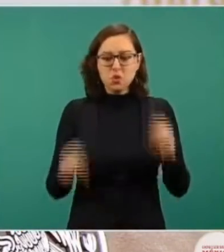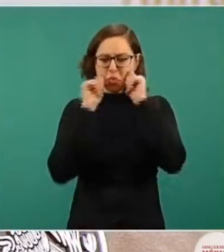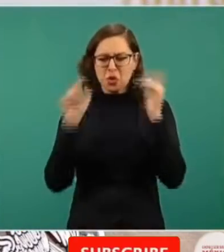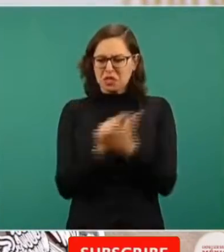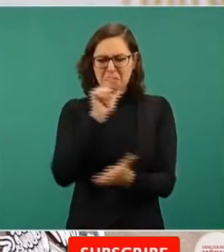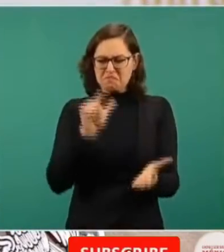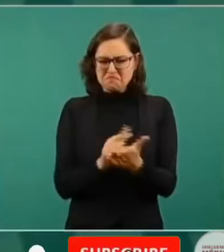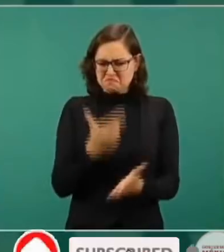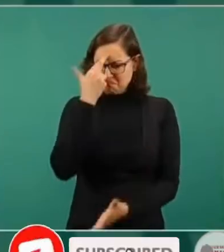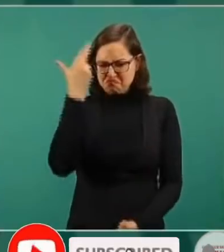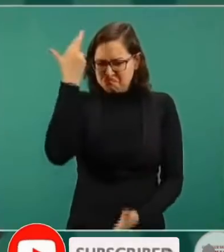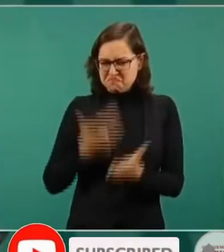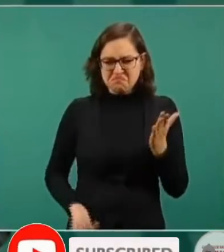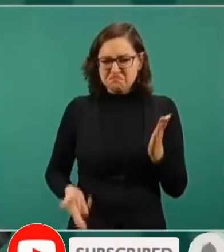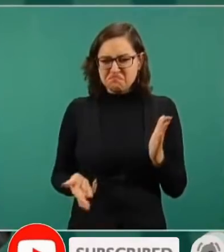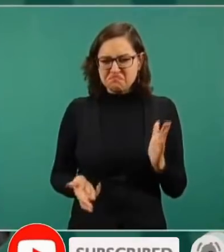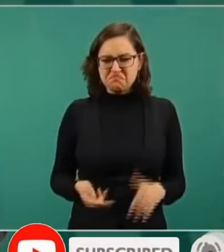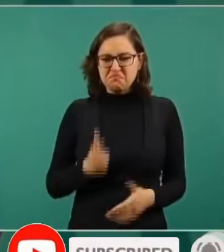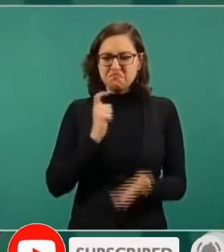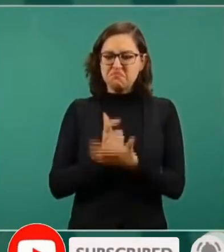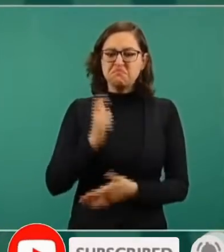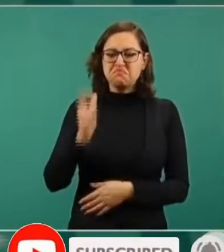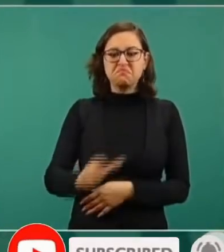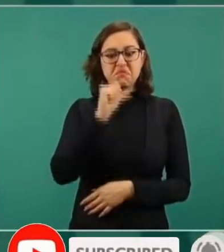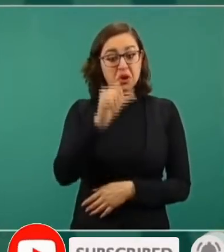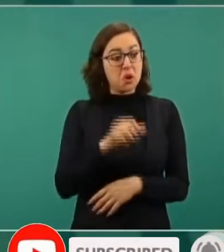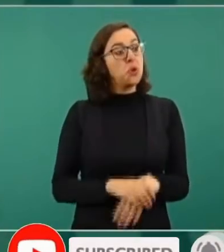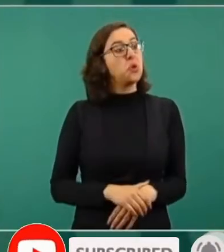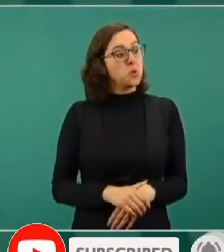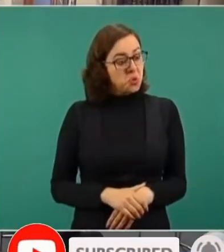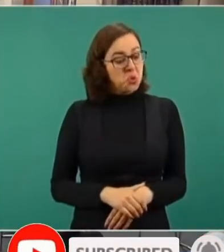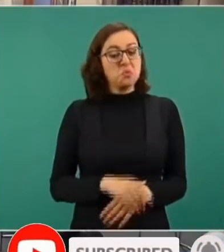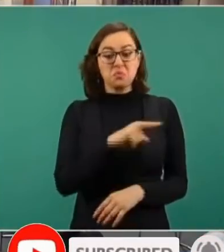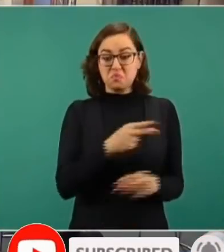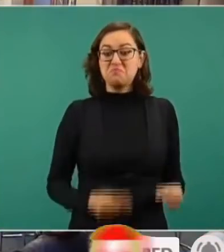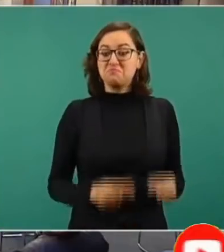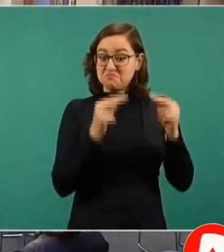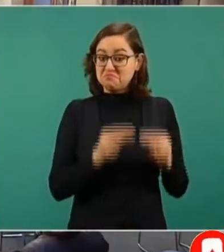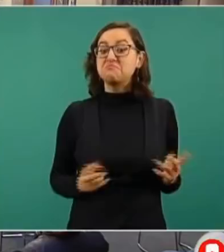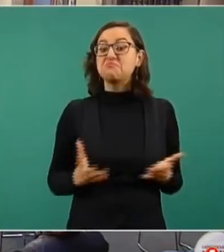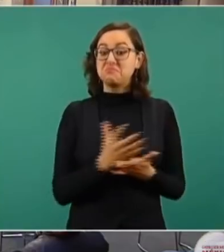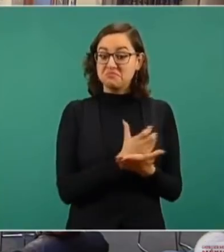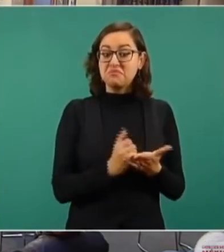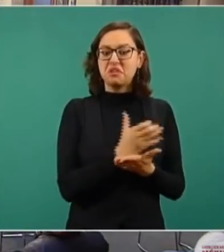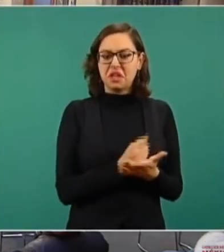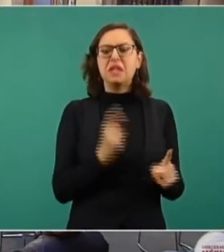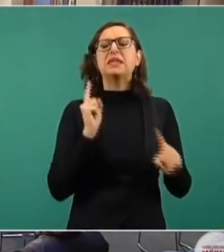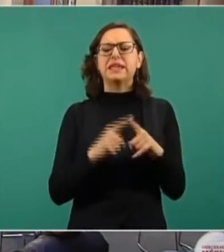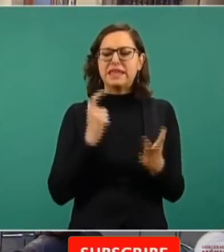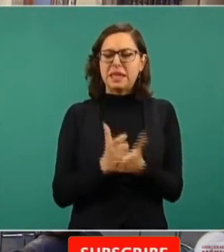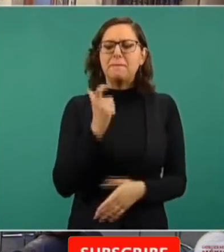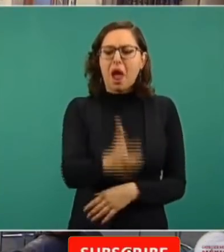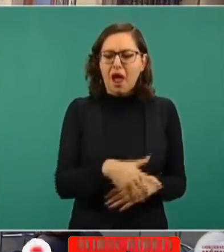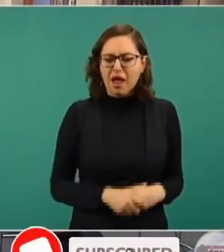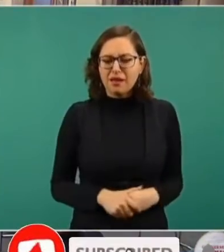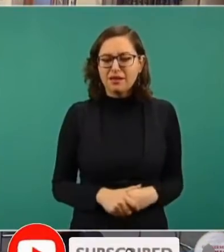delito, no pagan la ley. Pingo de negocio, a costillas de quién, del Estado, del pueblo